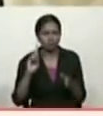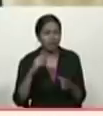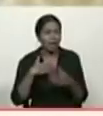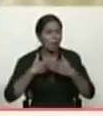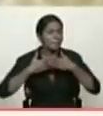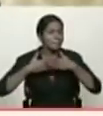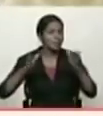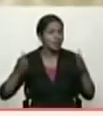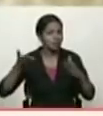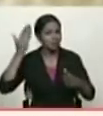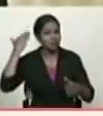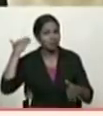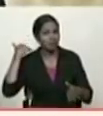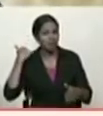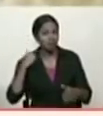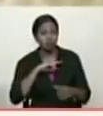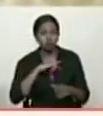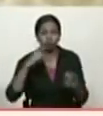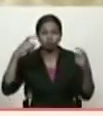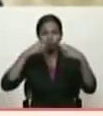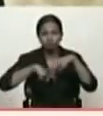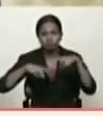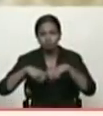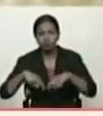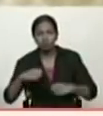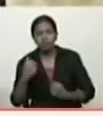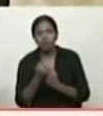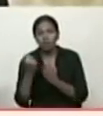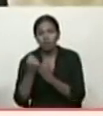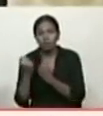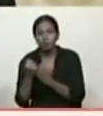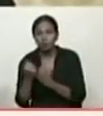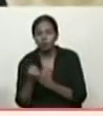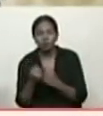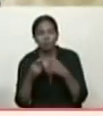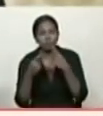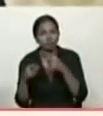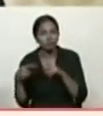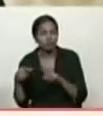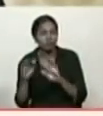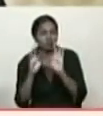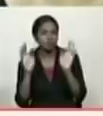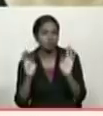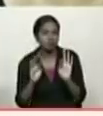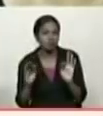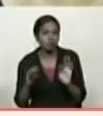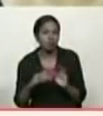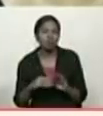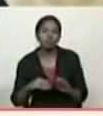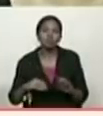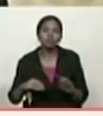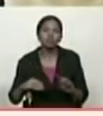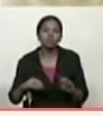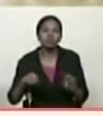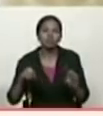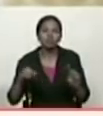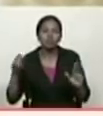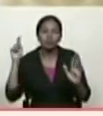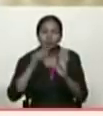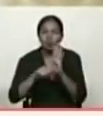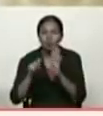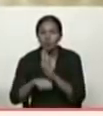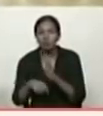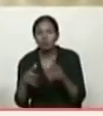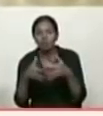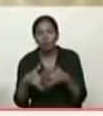sino profundizando nuestra cooperación con los países que harán imposible que el bloqueo de Estados Unidos siga, logre su